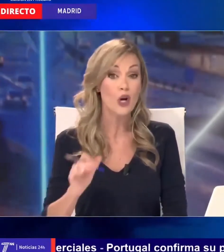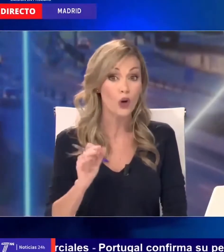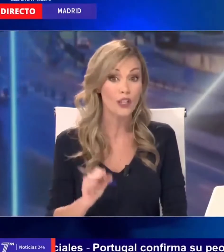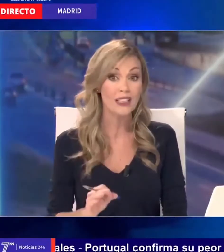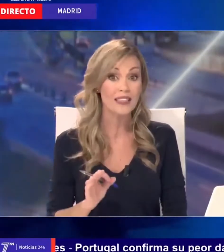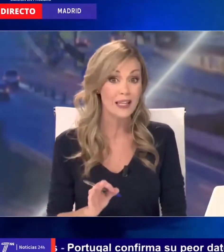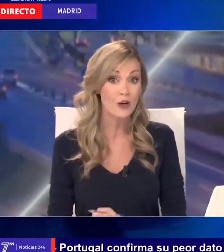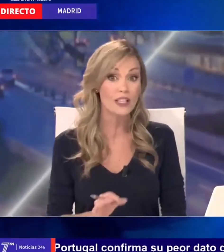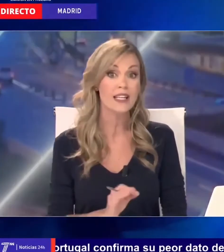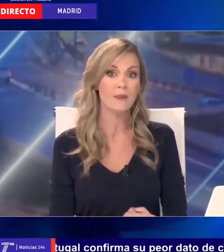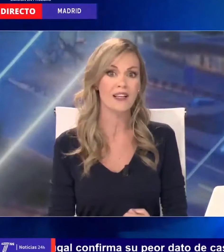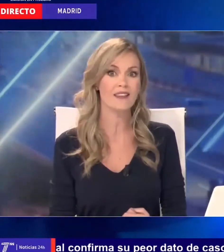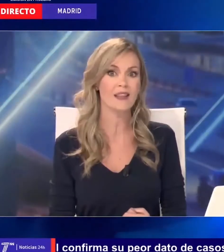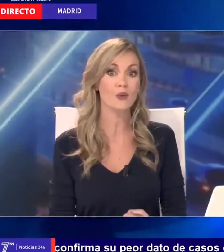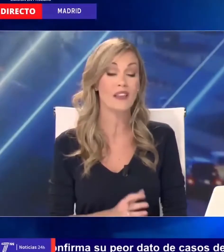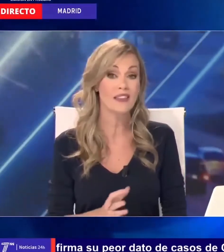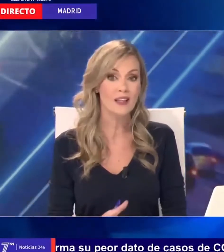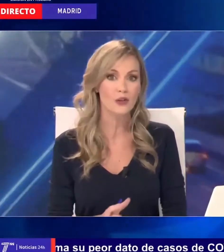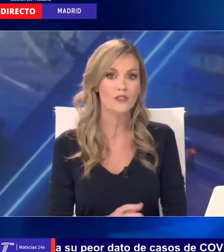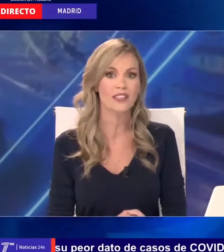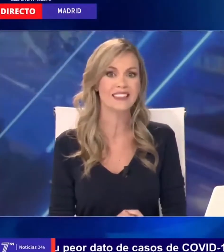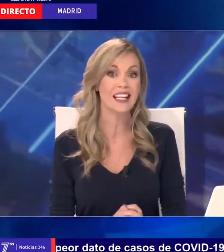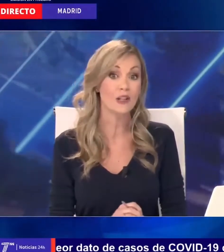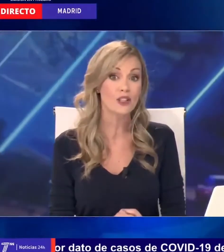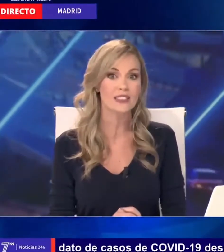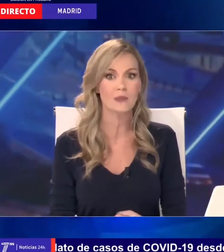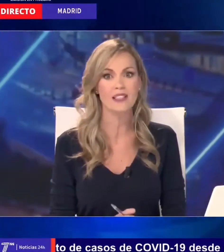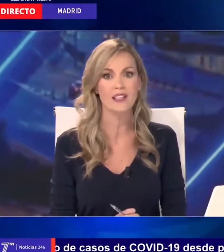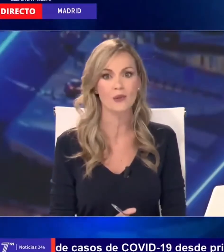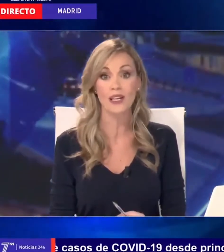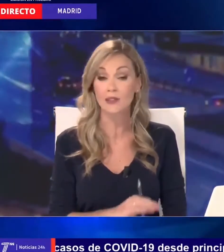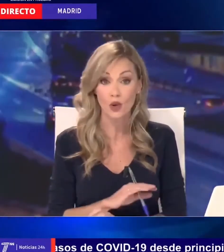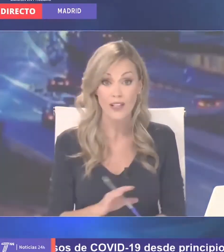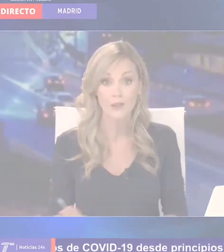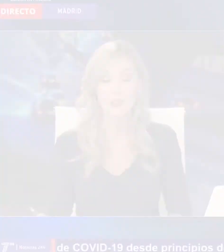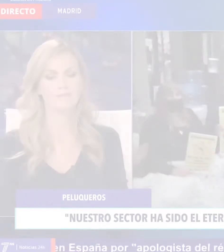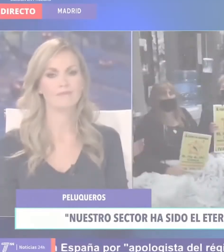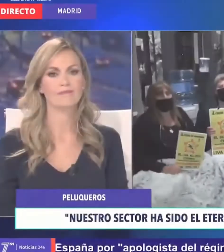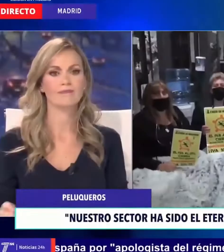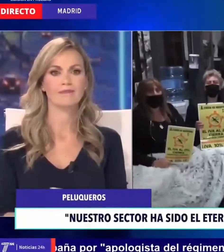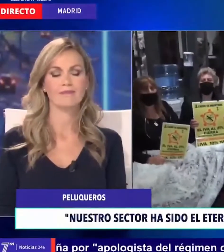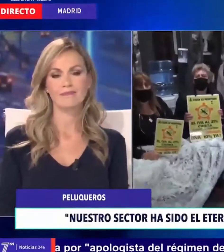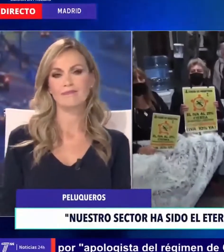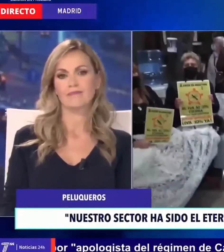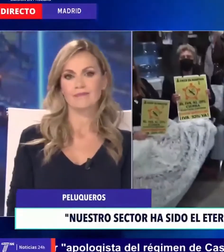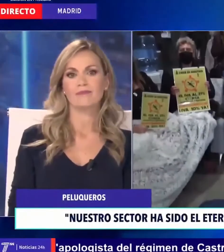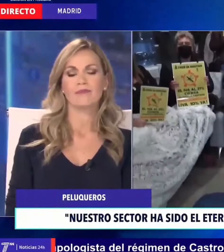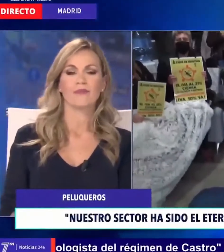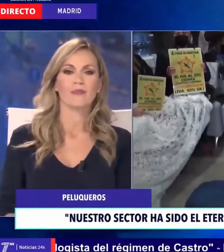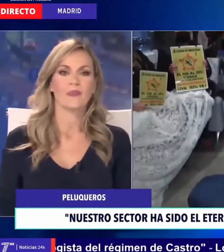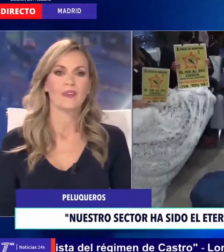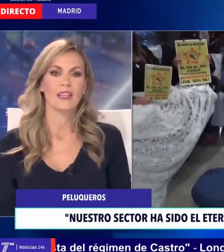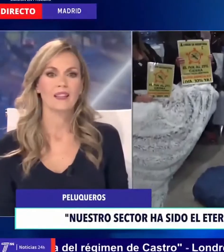Estado. Concretamente hoy van a hacer un encierro en diferentes salones de España que durará toda la noche. ¡Gobierno,